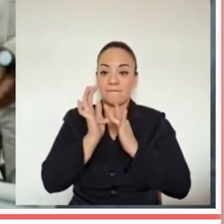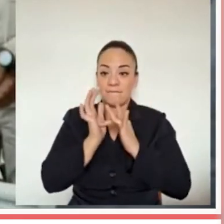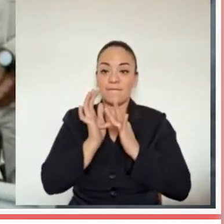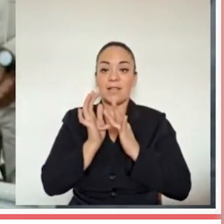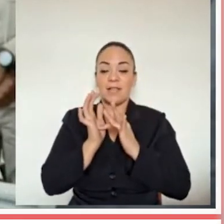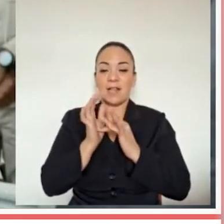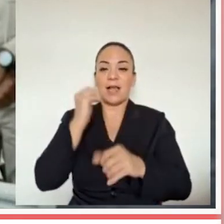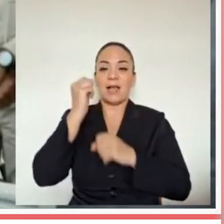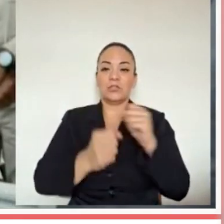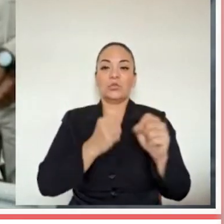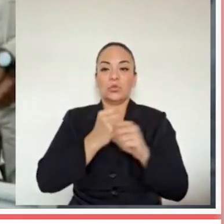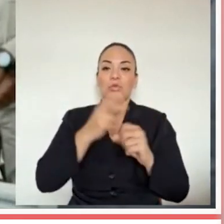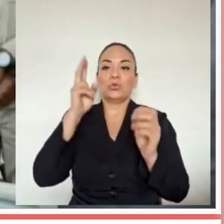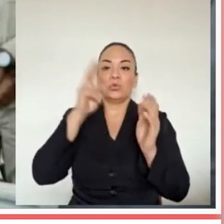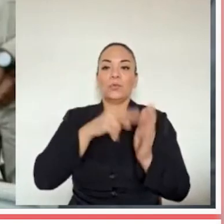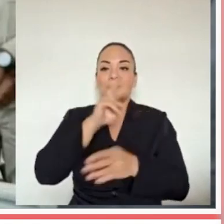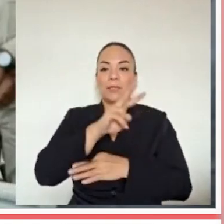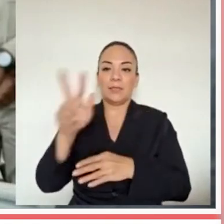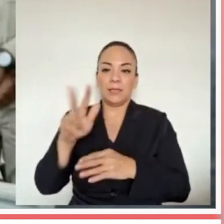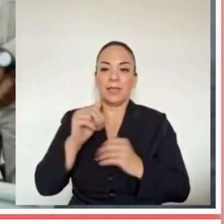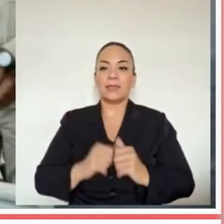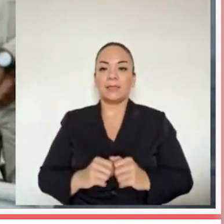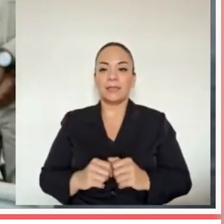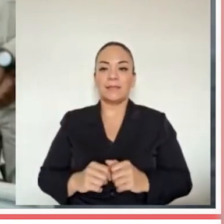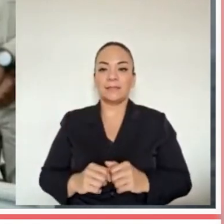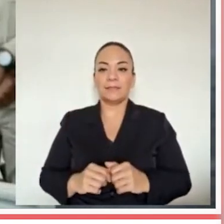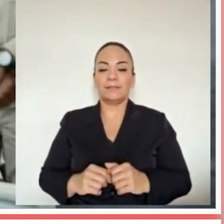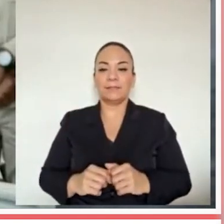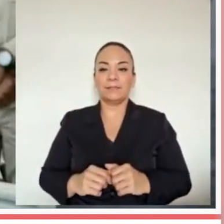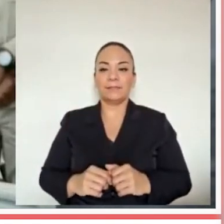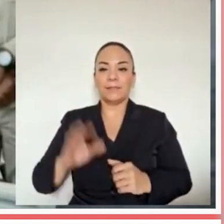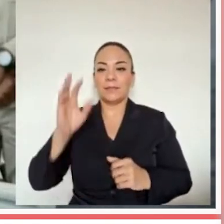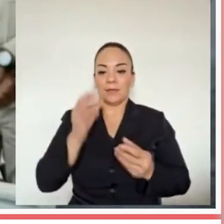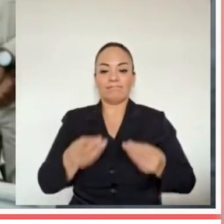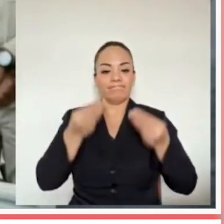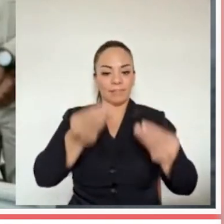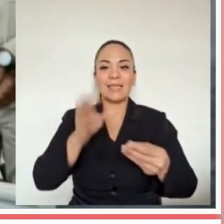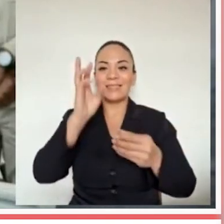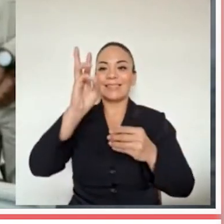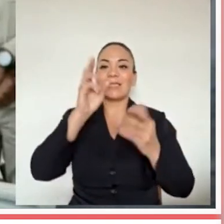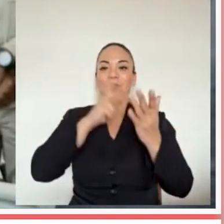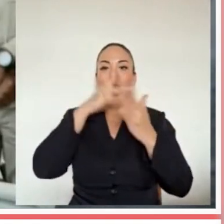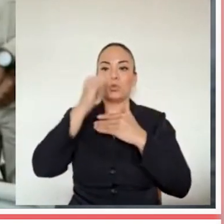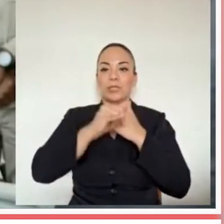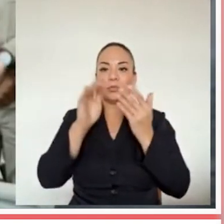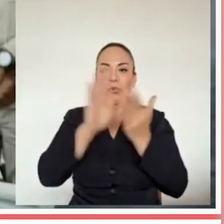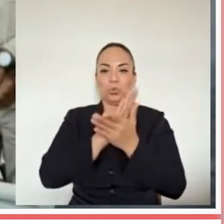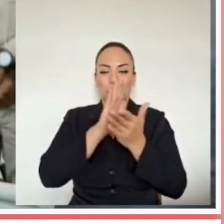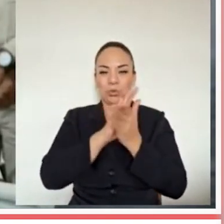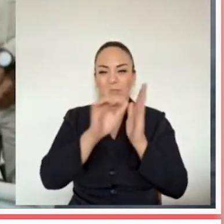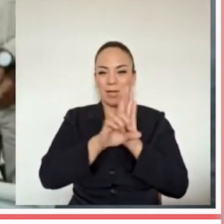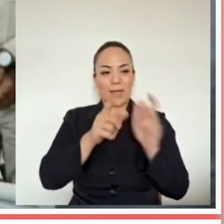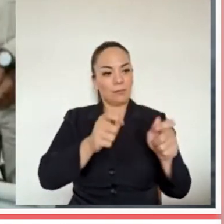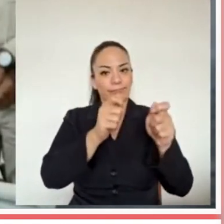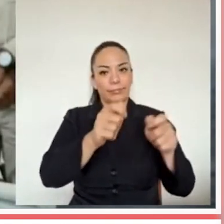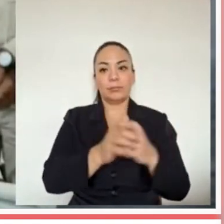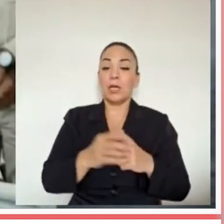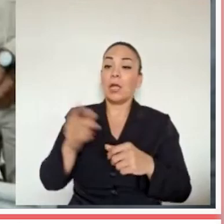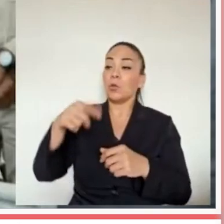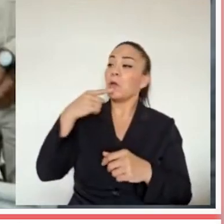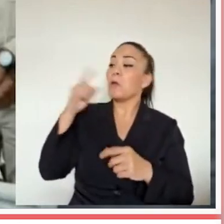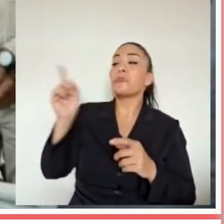del año 2023 con 6 proyectos de ley. Ah, no nos gustan mal